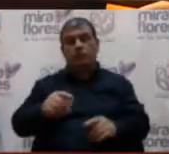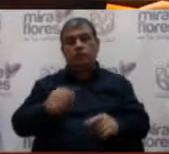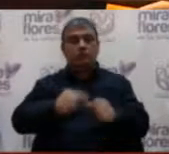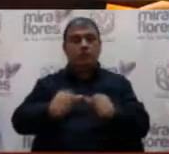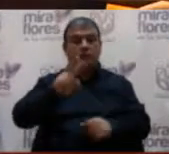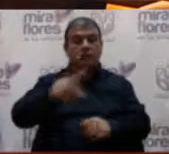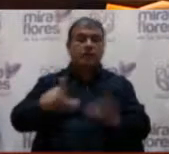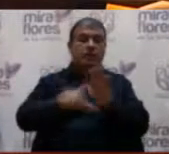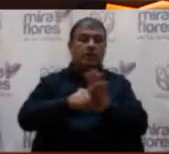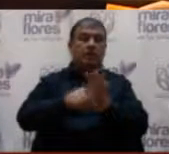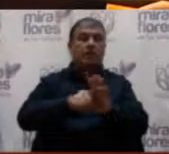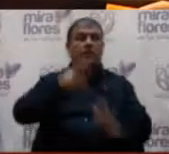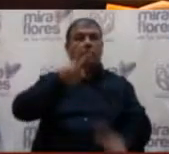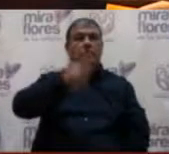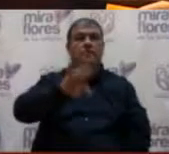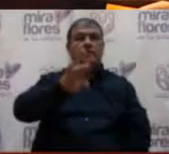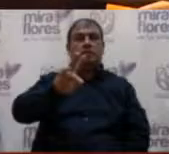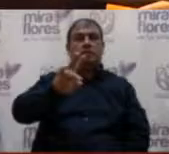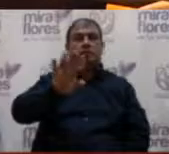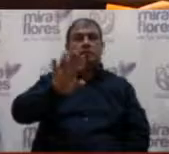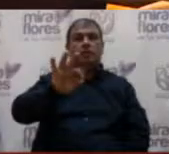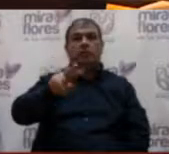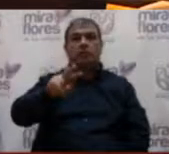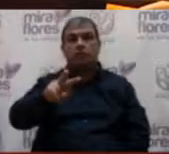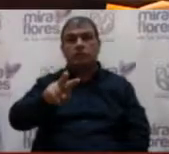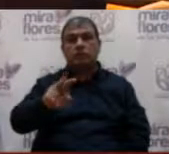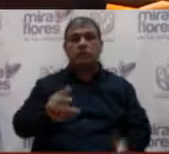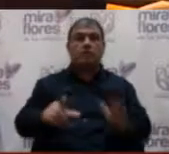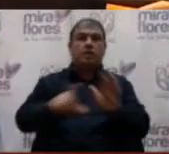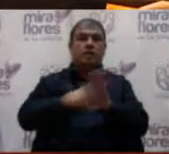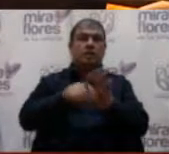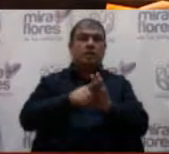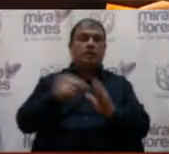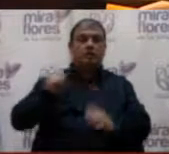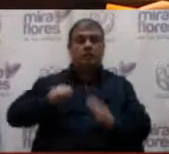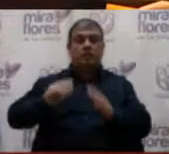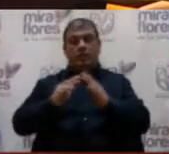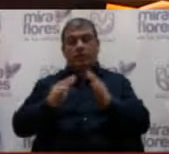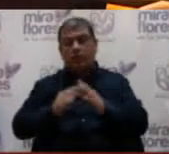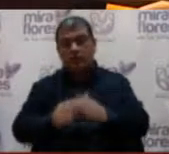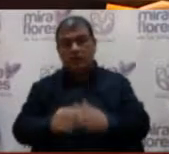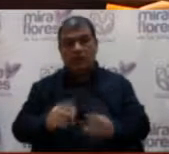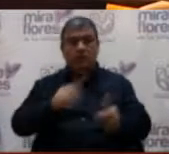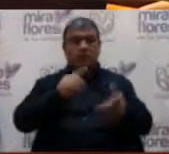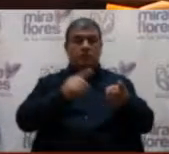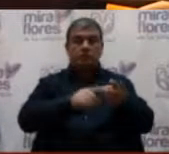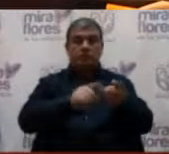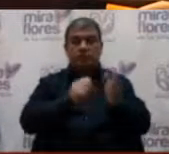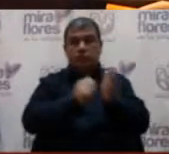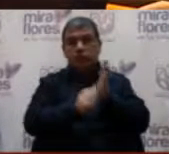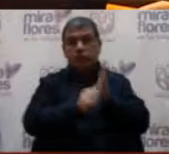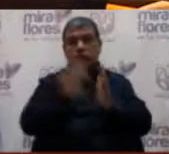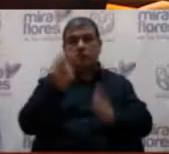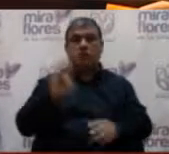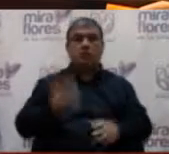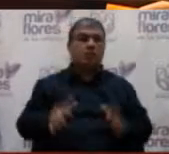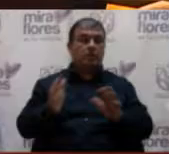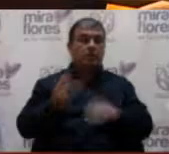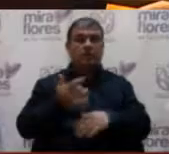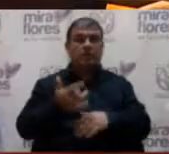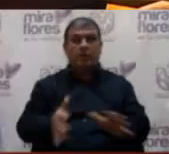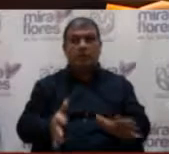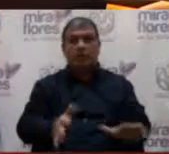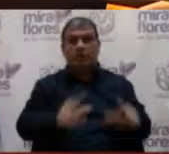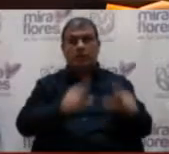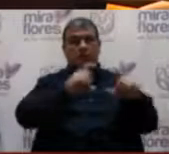Ley 27972, Ley Orgánica de Municipalidades. Artículo segundo, dejar sin efecto la credencial otorgada